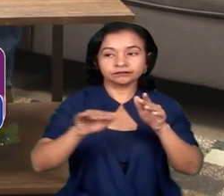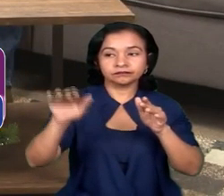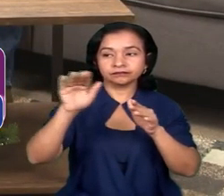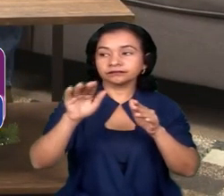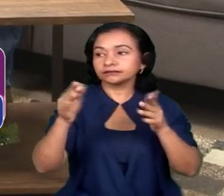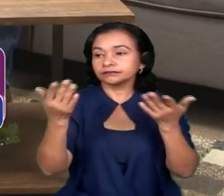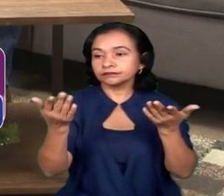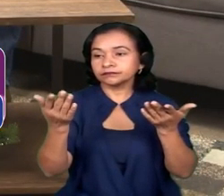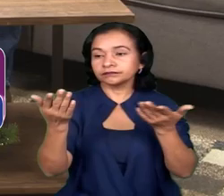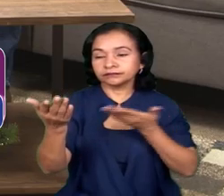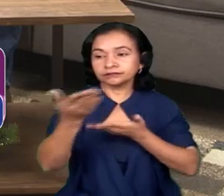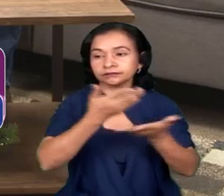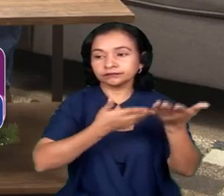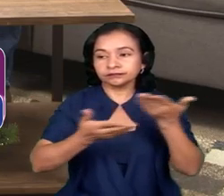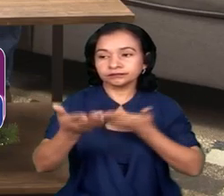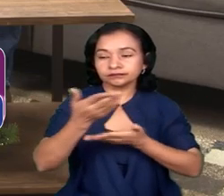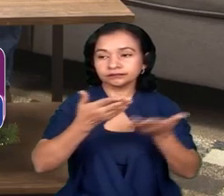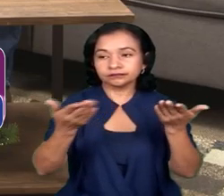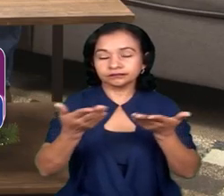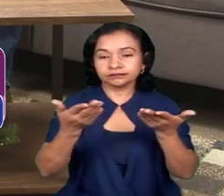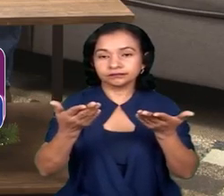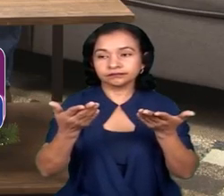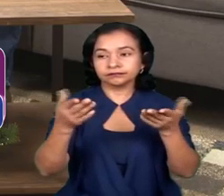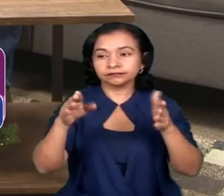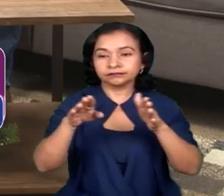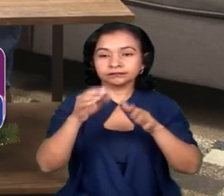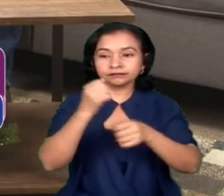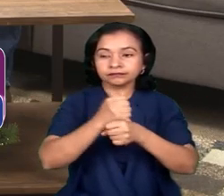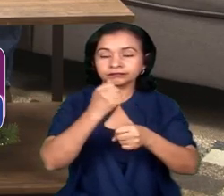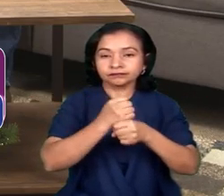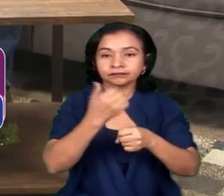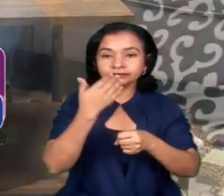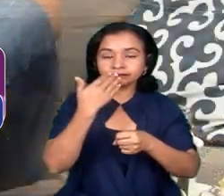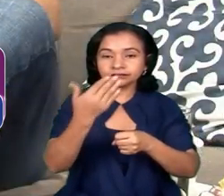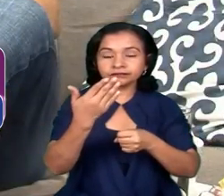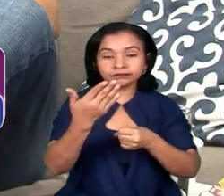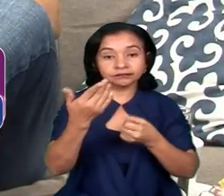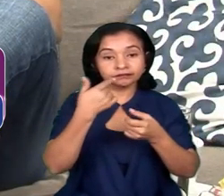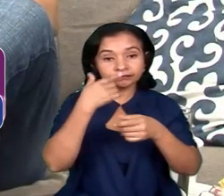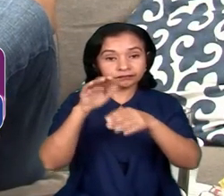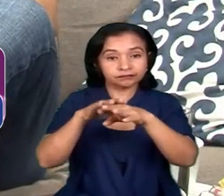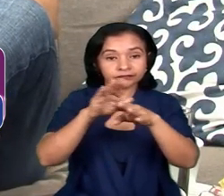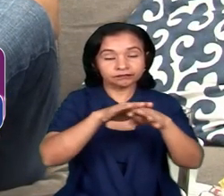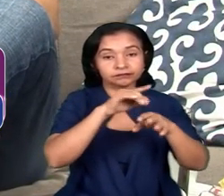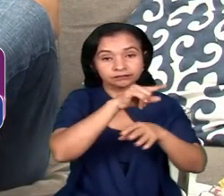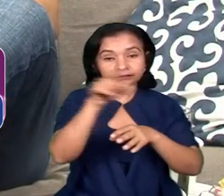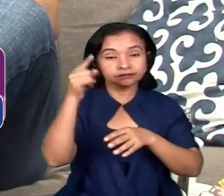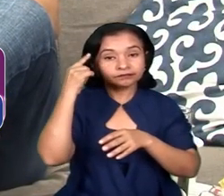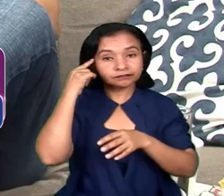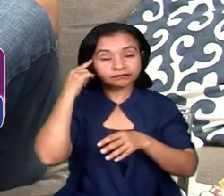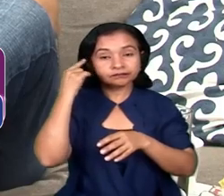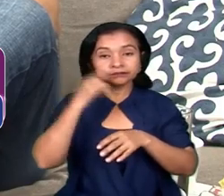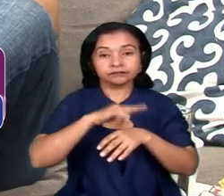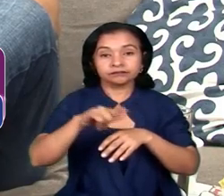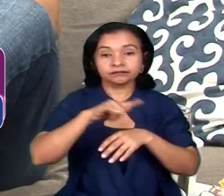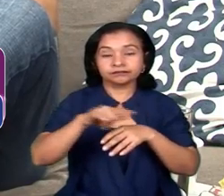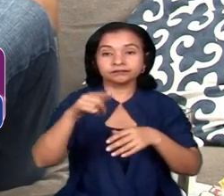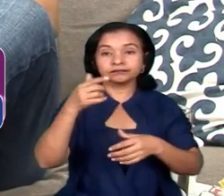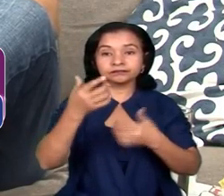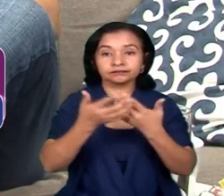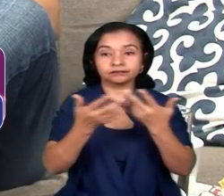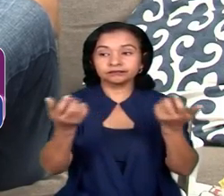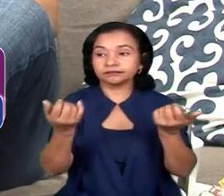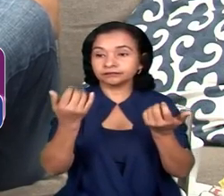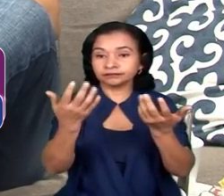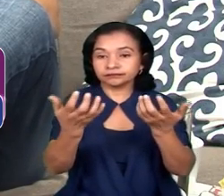que nosotros compartir con ellos una mesa de trabajo fuera buena. Yo los invito a que reflexionemos, a que busquemos una salida, que